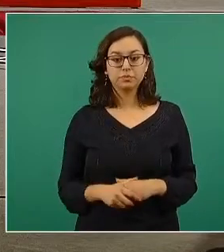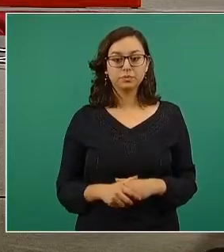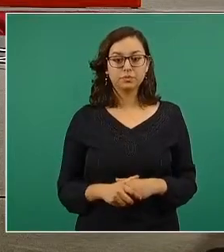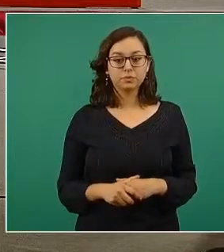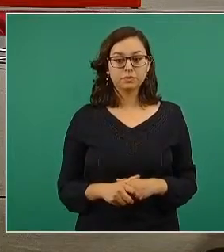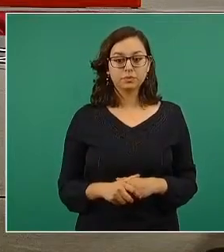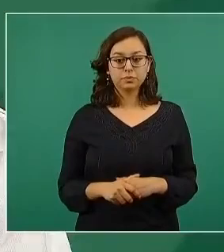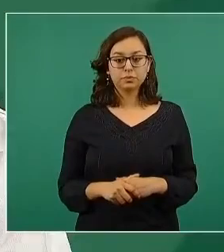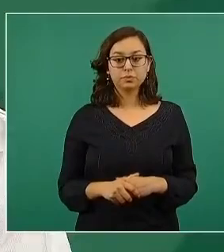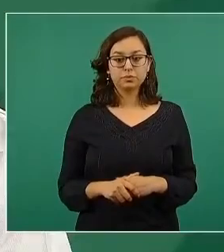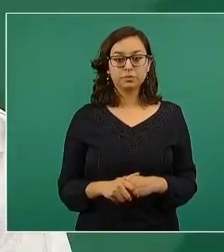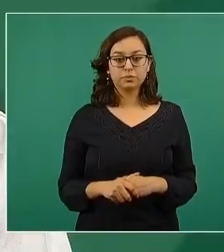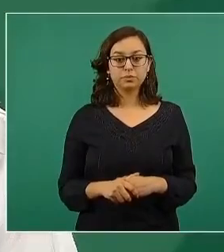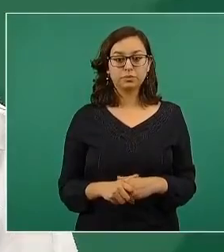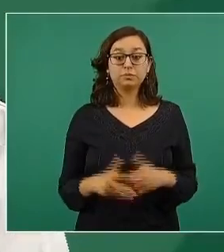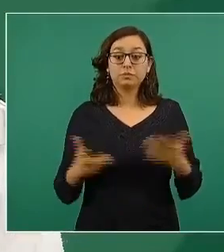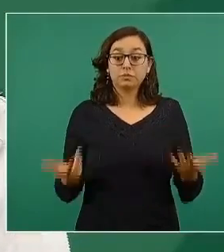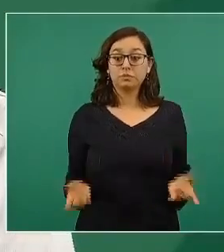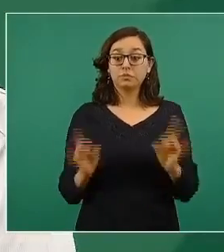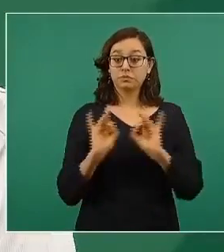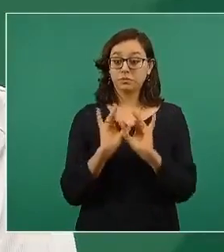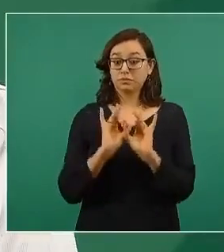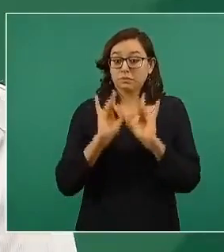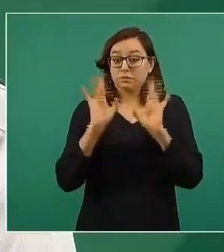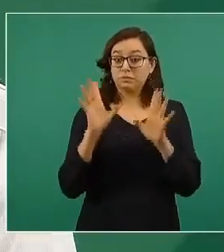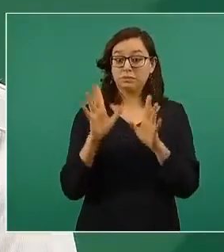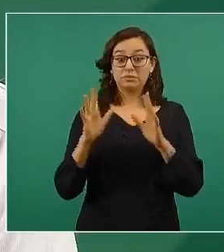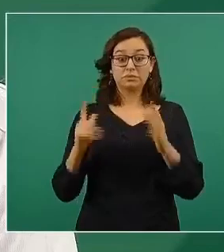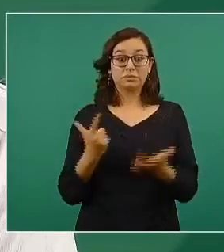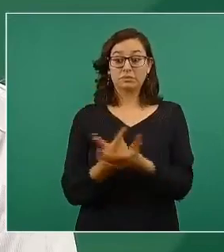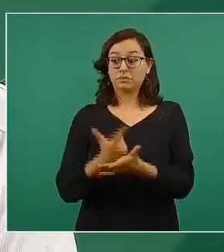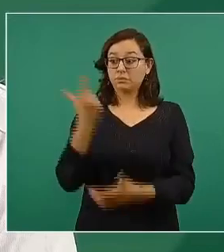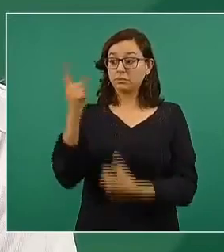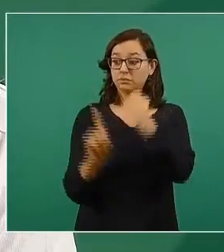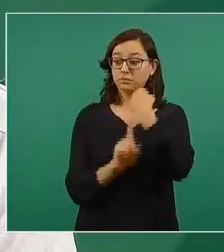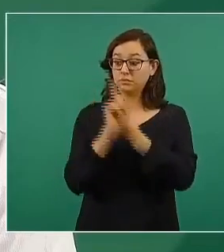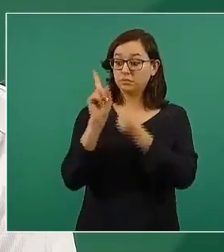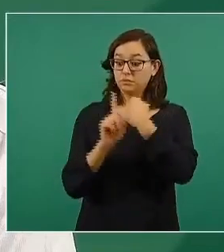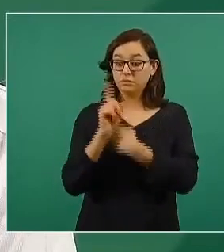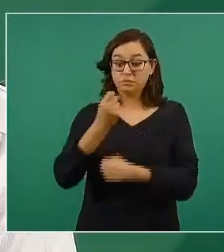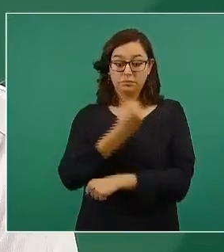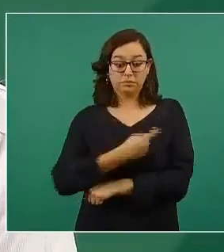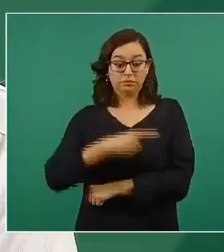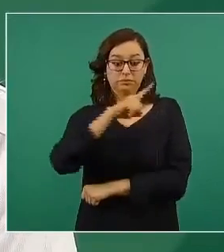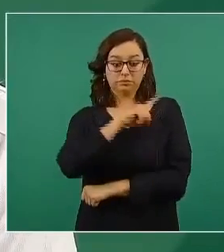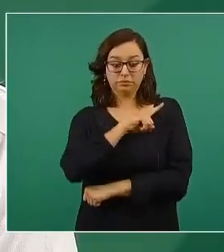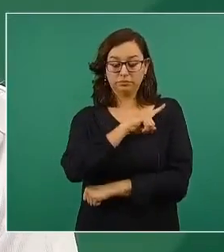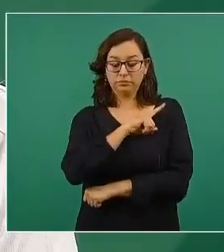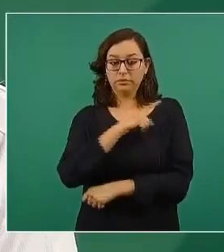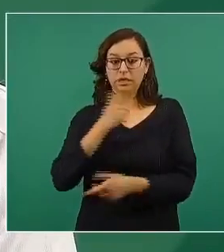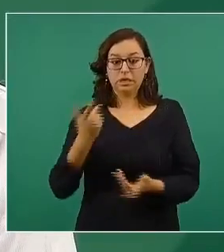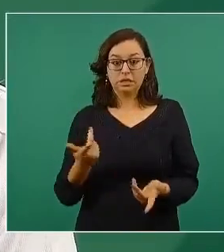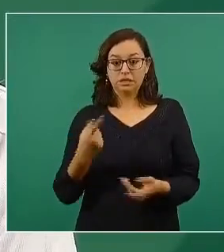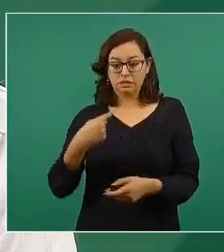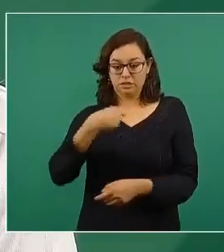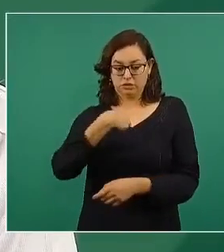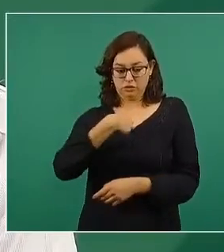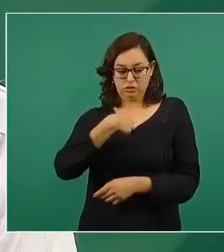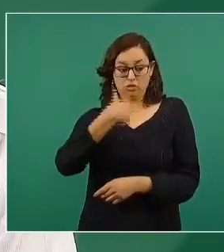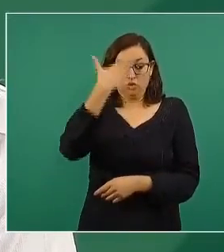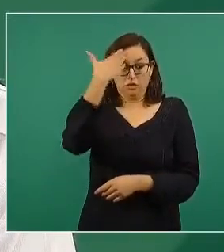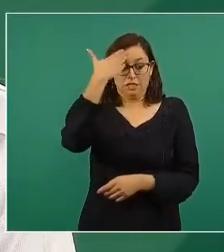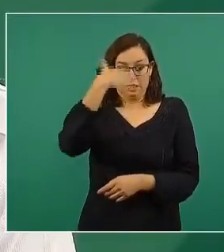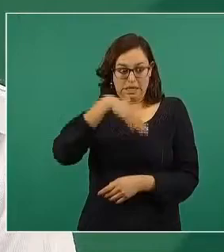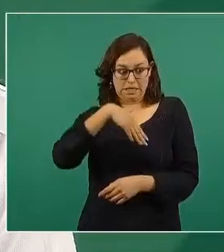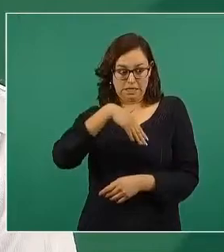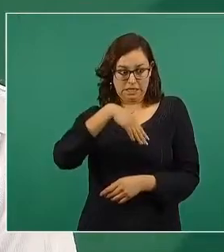de riesgos en emergencias de salud pública que indica que si uno sabe algo, hay que decirlo lo más